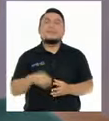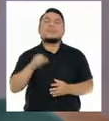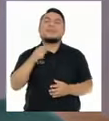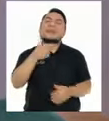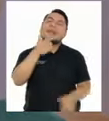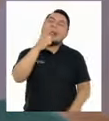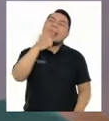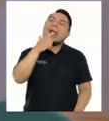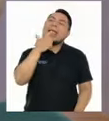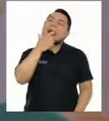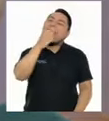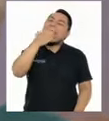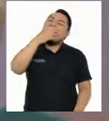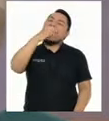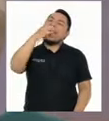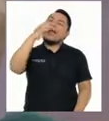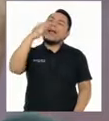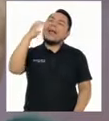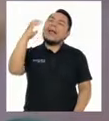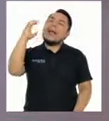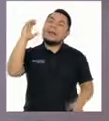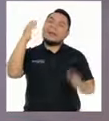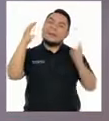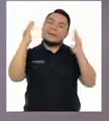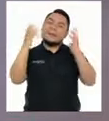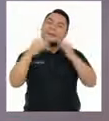¡Bueno!